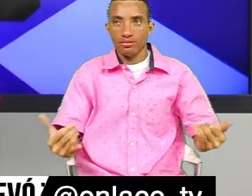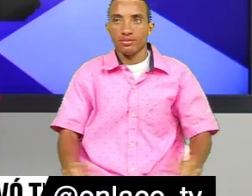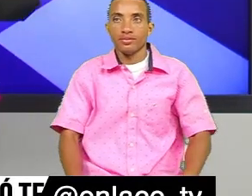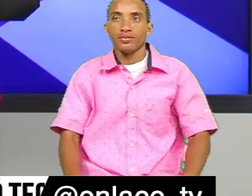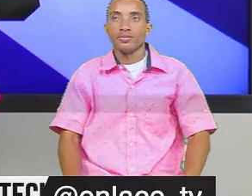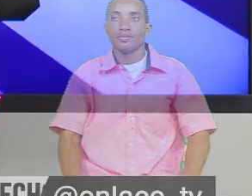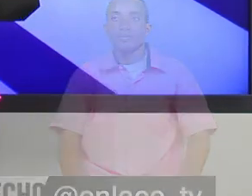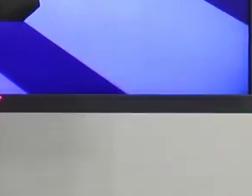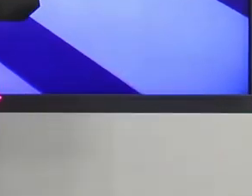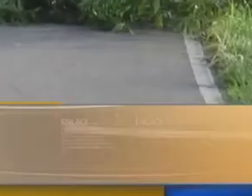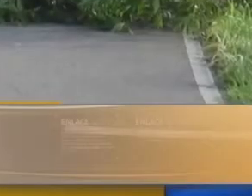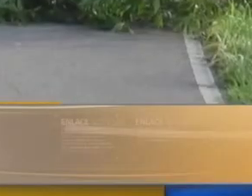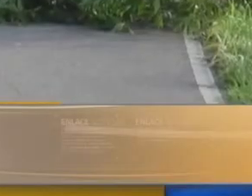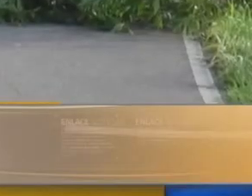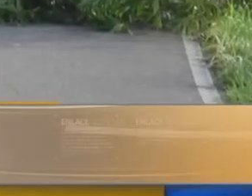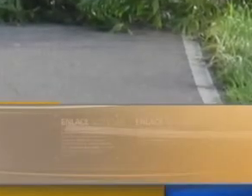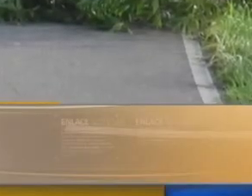Bienvenidos.